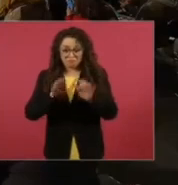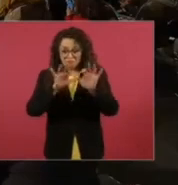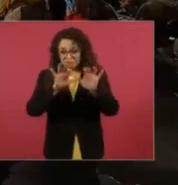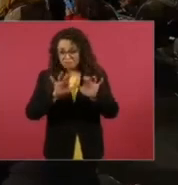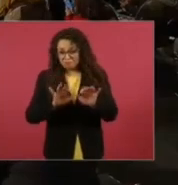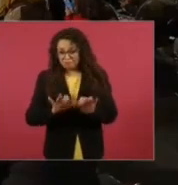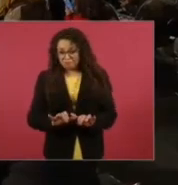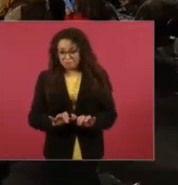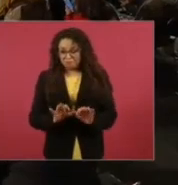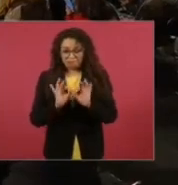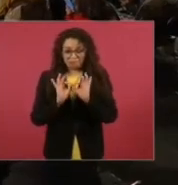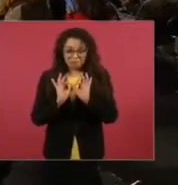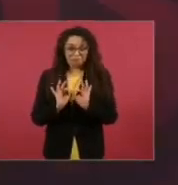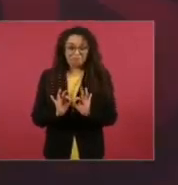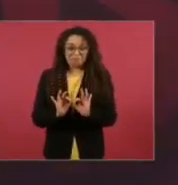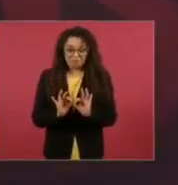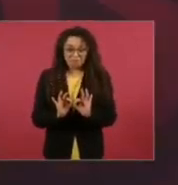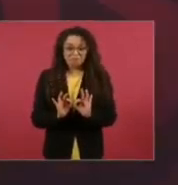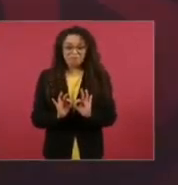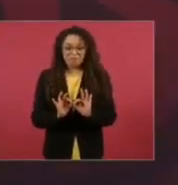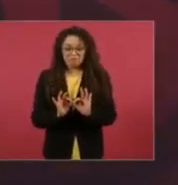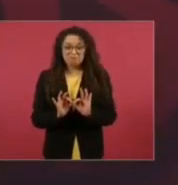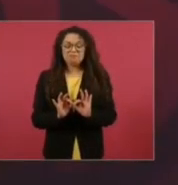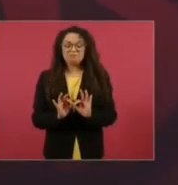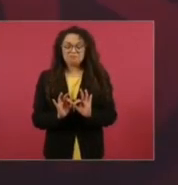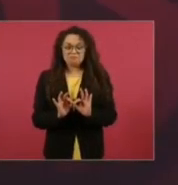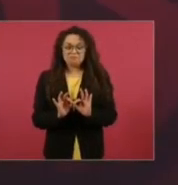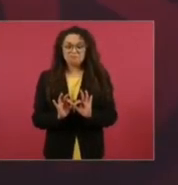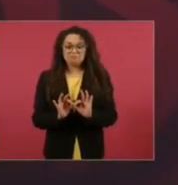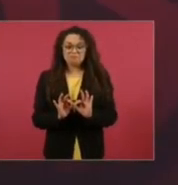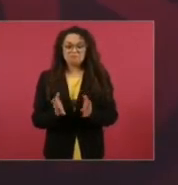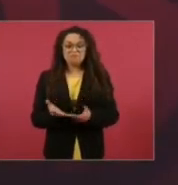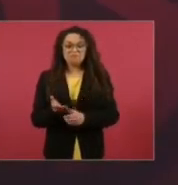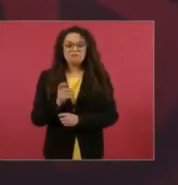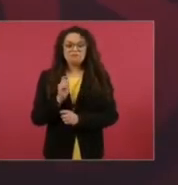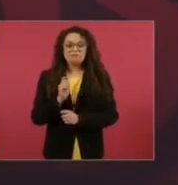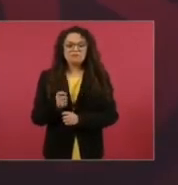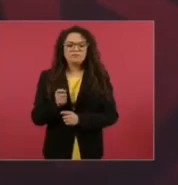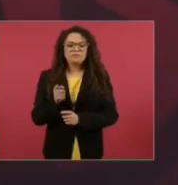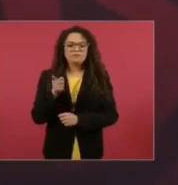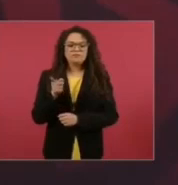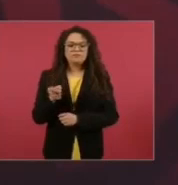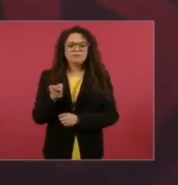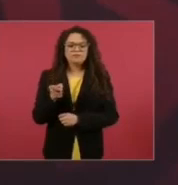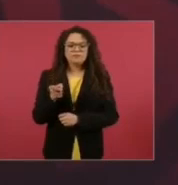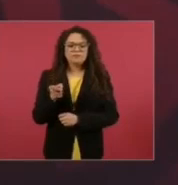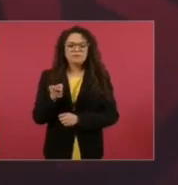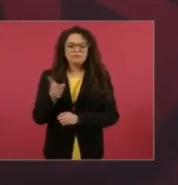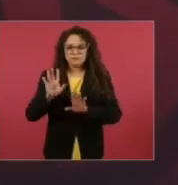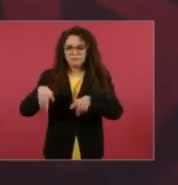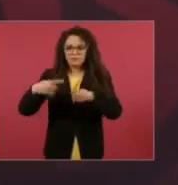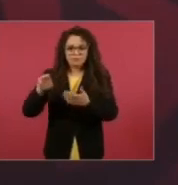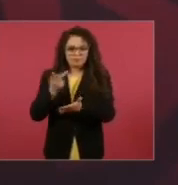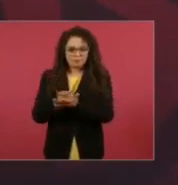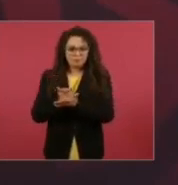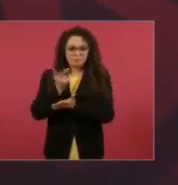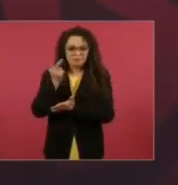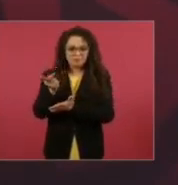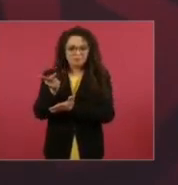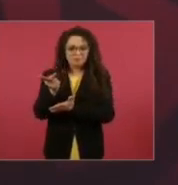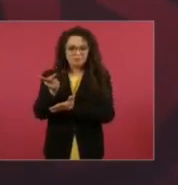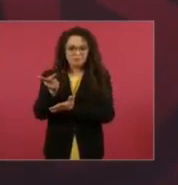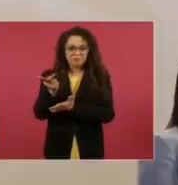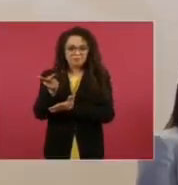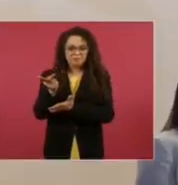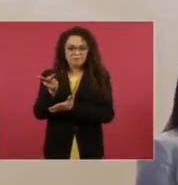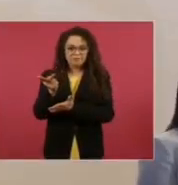porque sabe que es una mentira, una calumnia, lo que le han hecho al presidente, y más con el